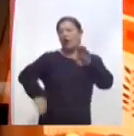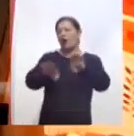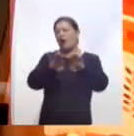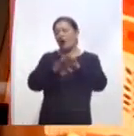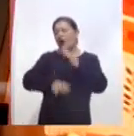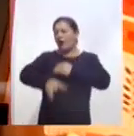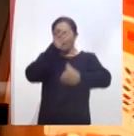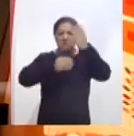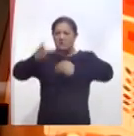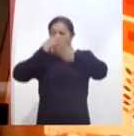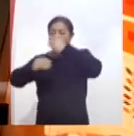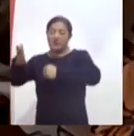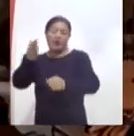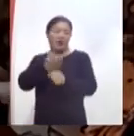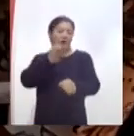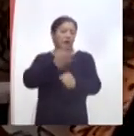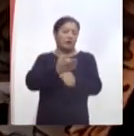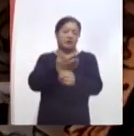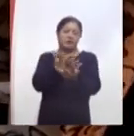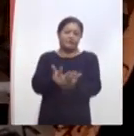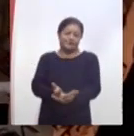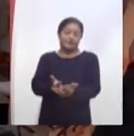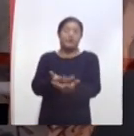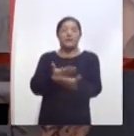contingencia. Ahora Noticias, Belén Rodríguez.